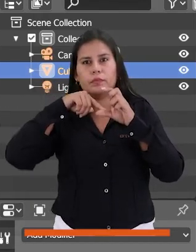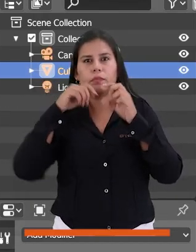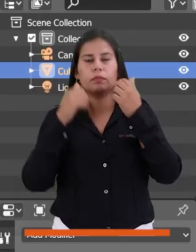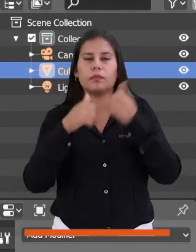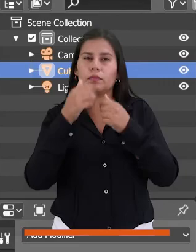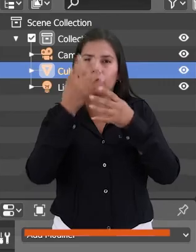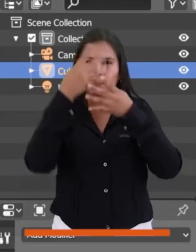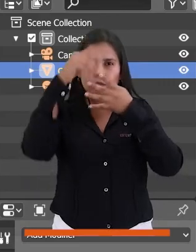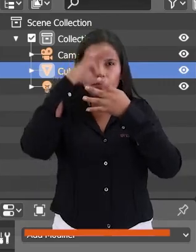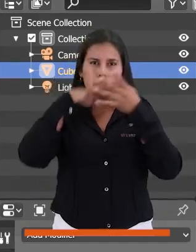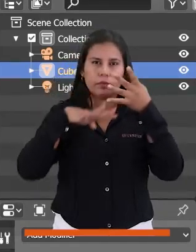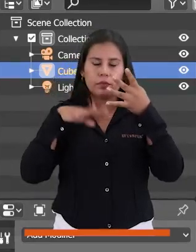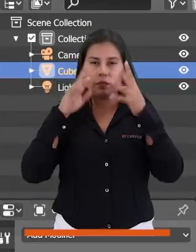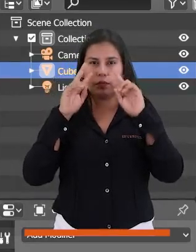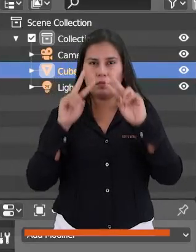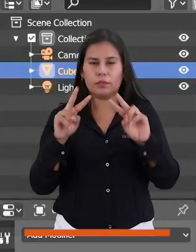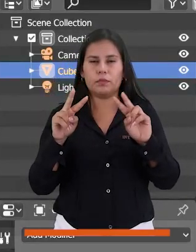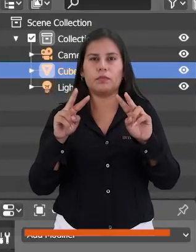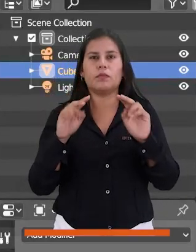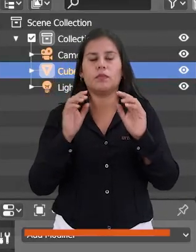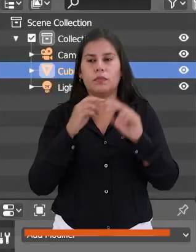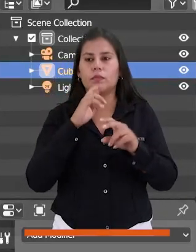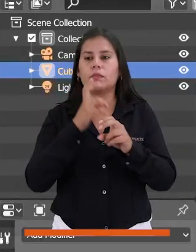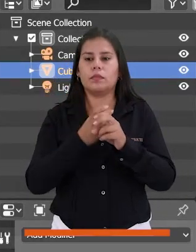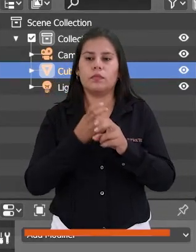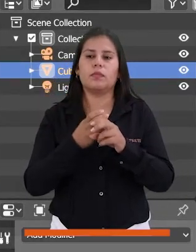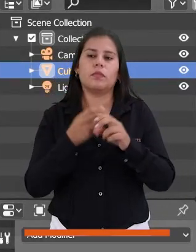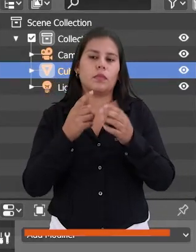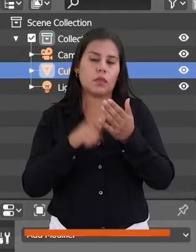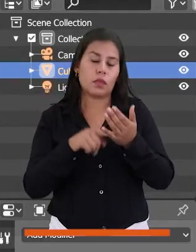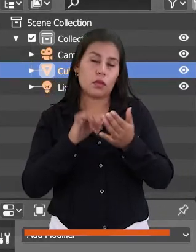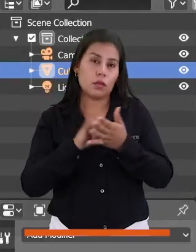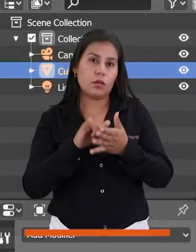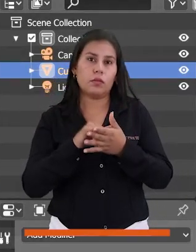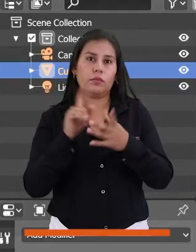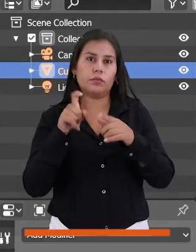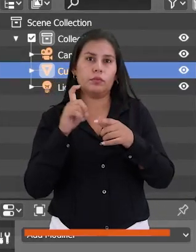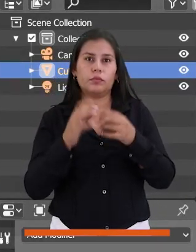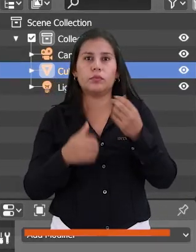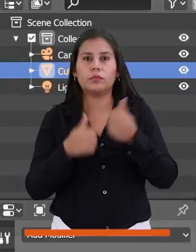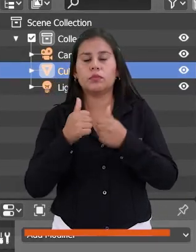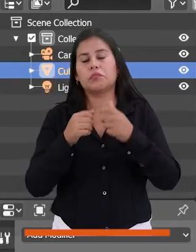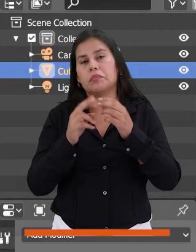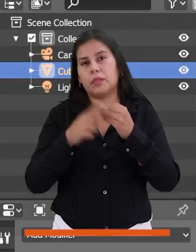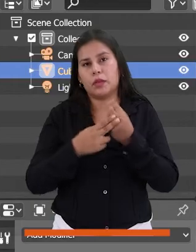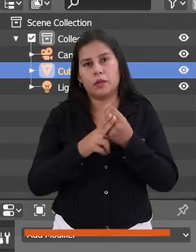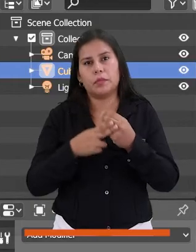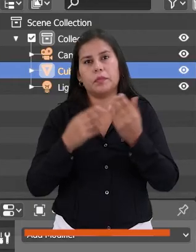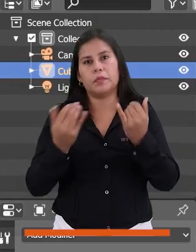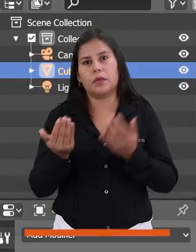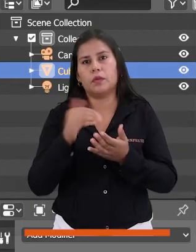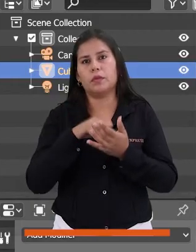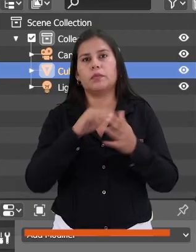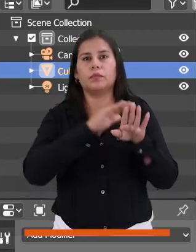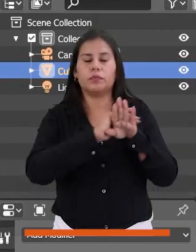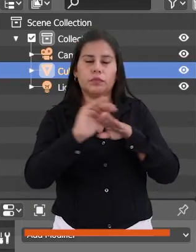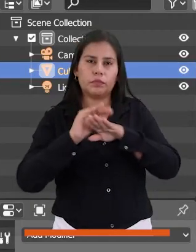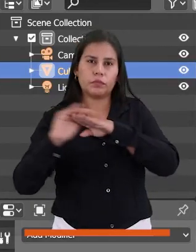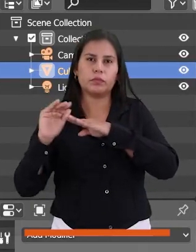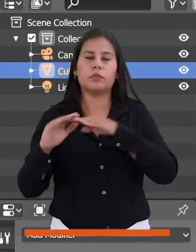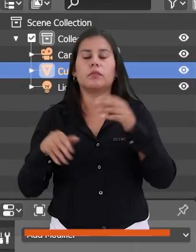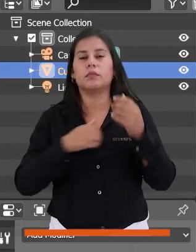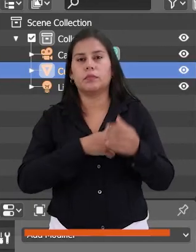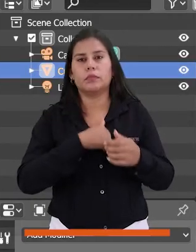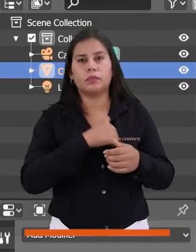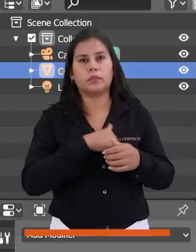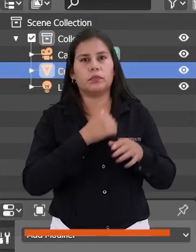poco una malla un poco más compleja. Esa es la herramienta Subdivision Surface. Nuevamente los reto